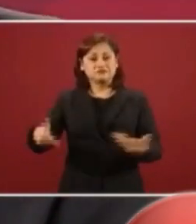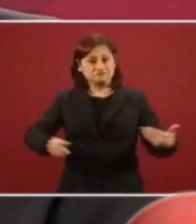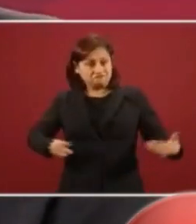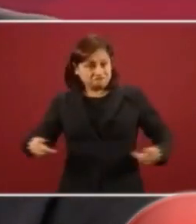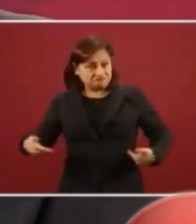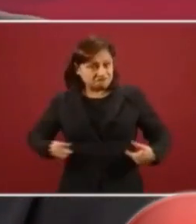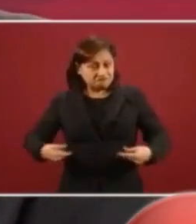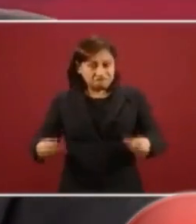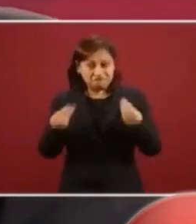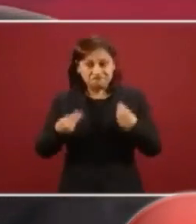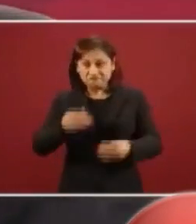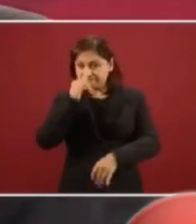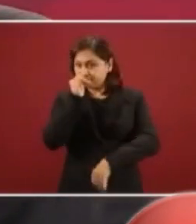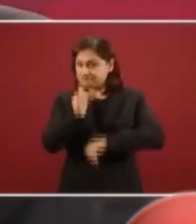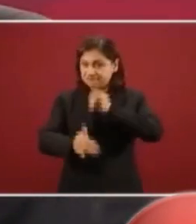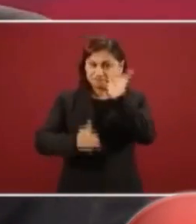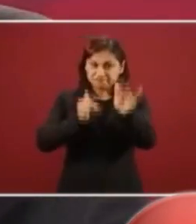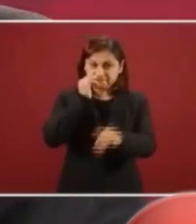entonces